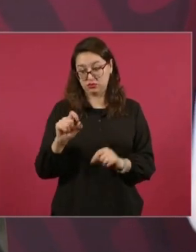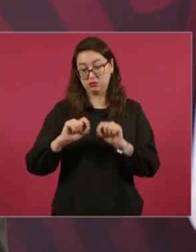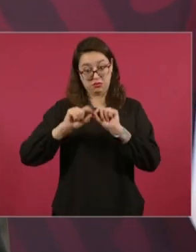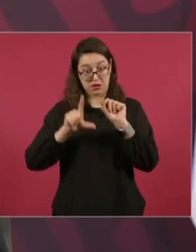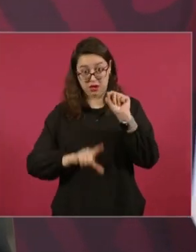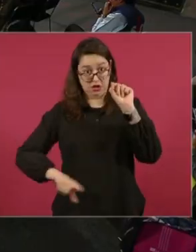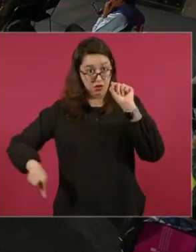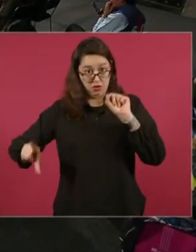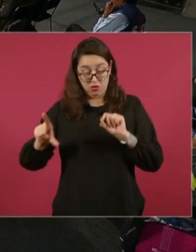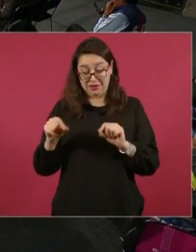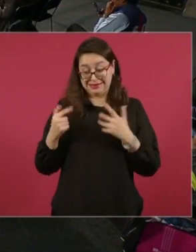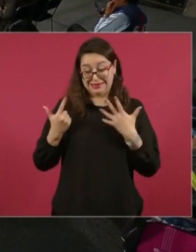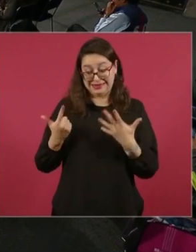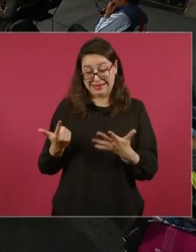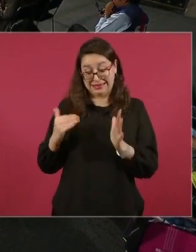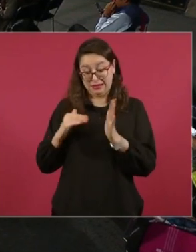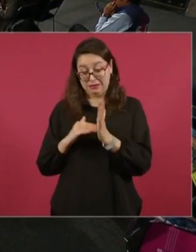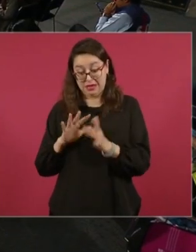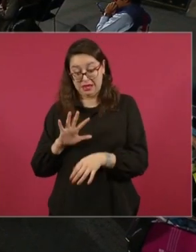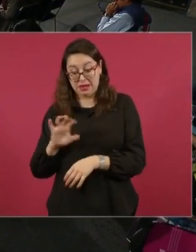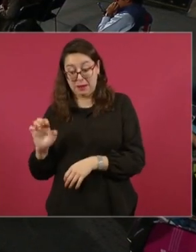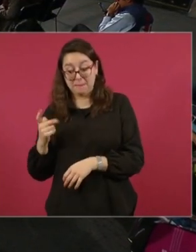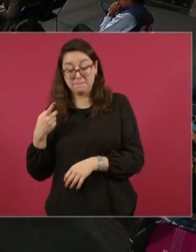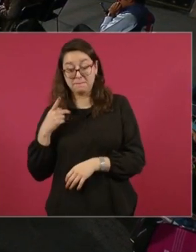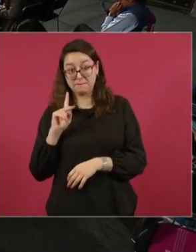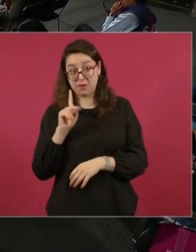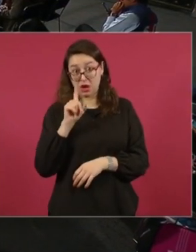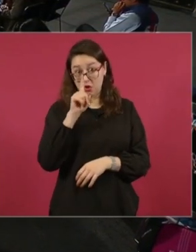en la frontera es como de